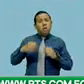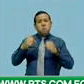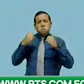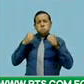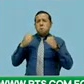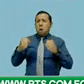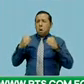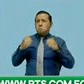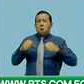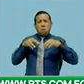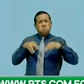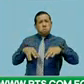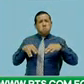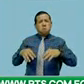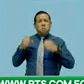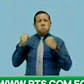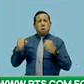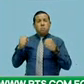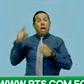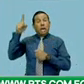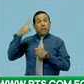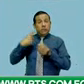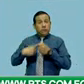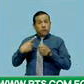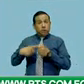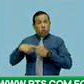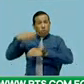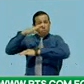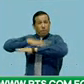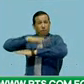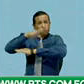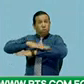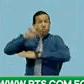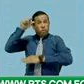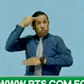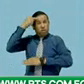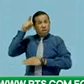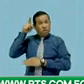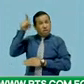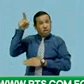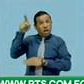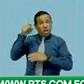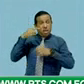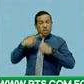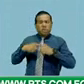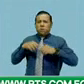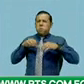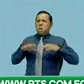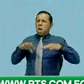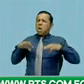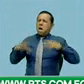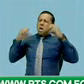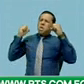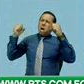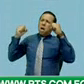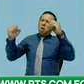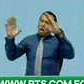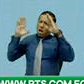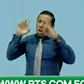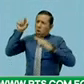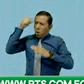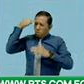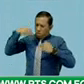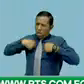los exteriores de la plataforma gubernamental al norte de Quito para exigir al gobierno medicamentos y atención oportuna.